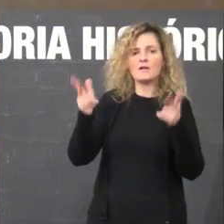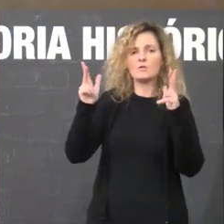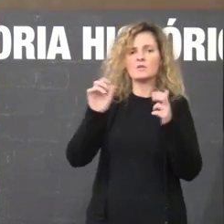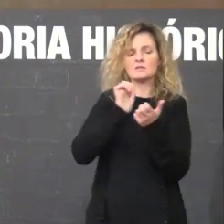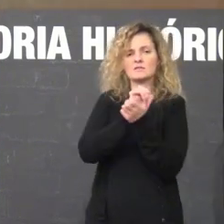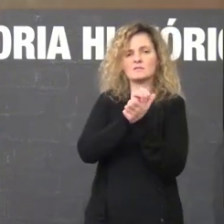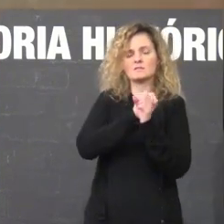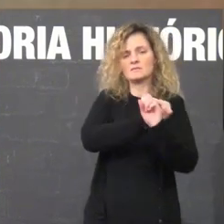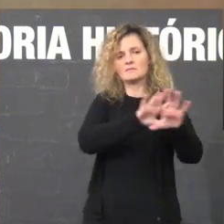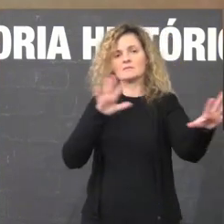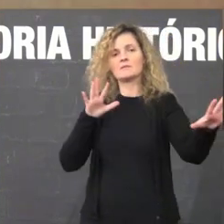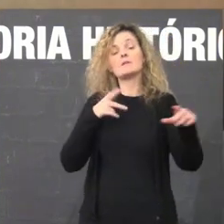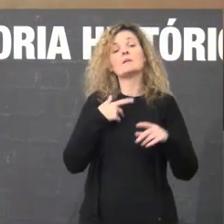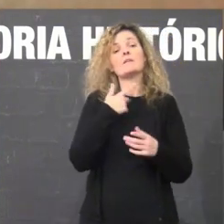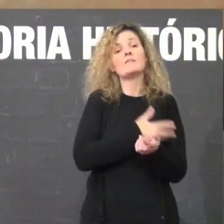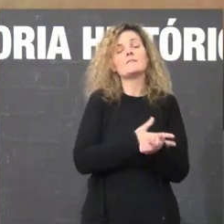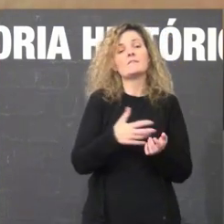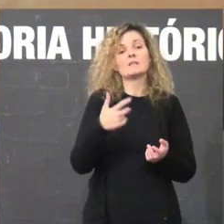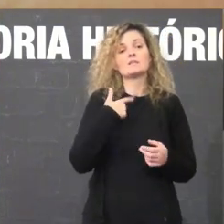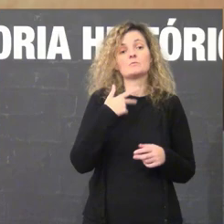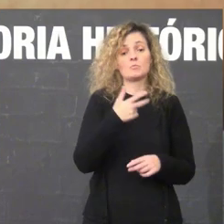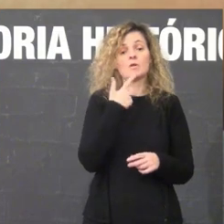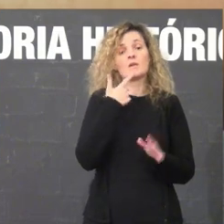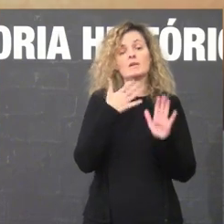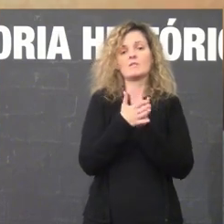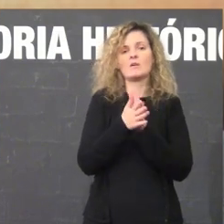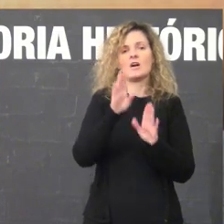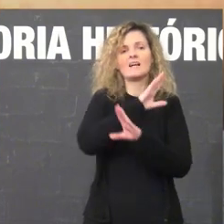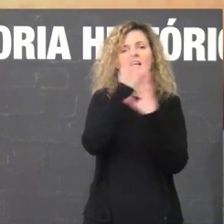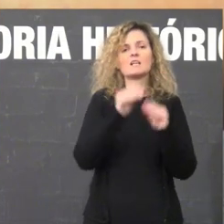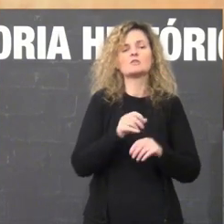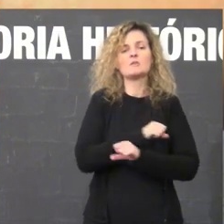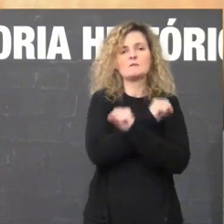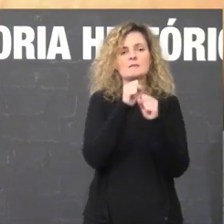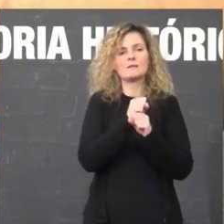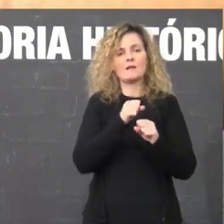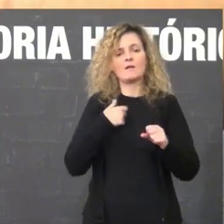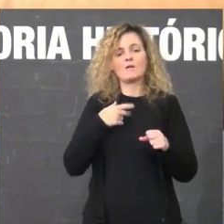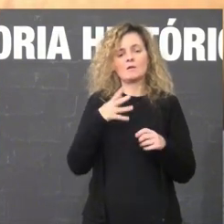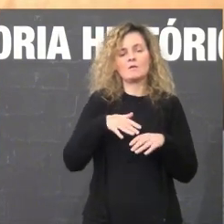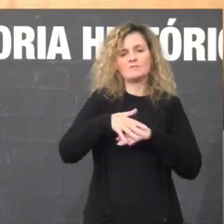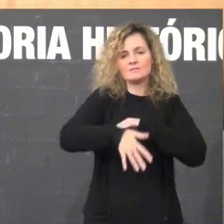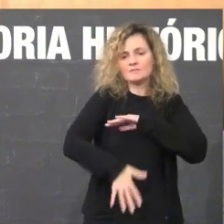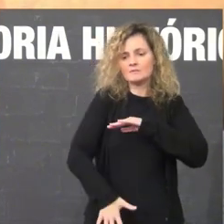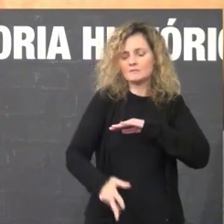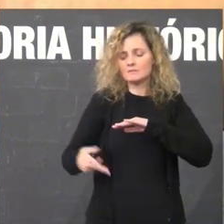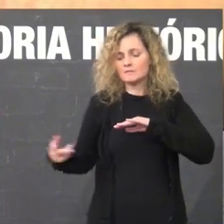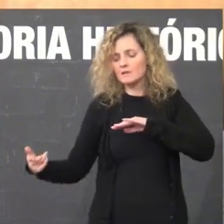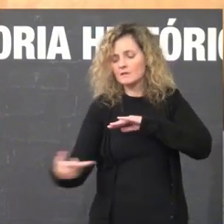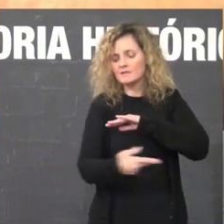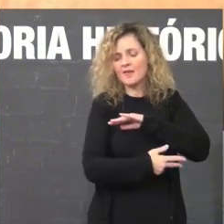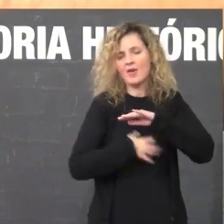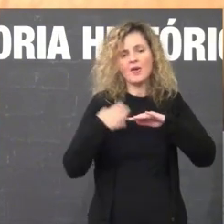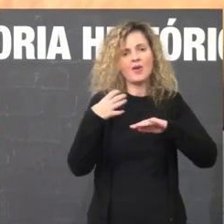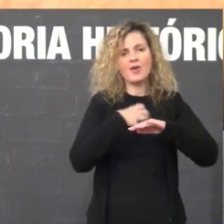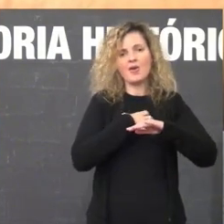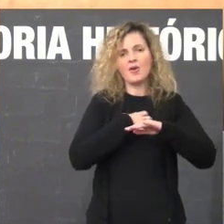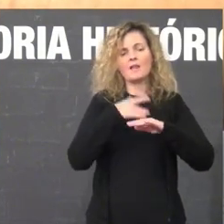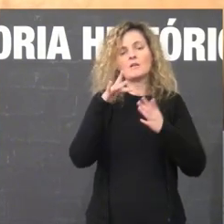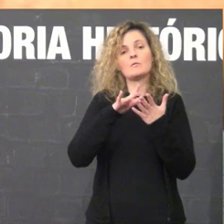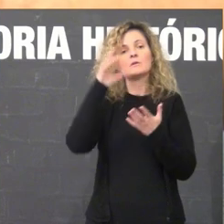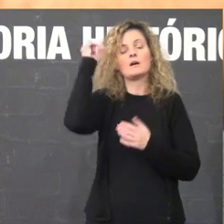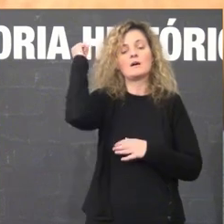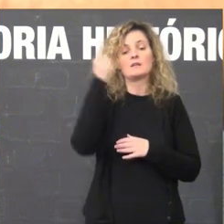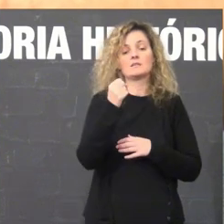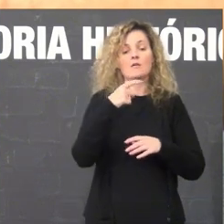a la esclavitud reaccionaria y fascista que al franquismo le ha resultado imposible desarraigar esos sentimientos Por más que con el puñal del crimen